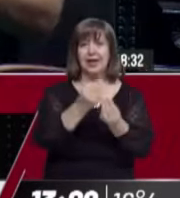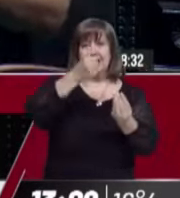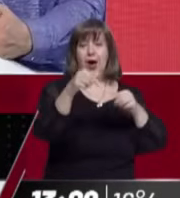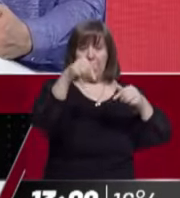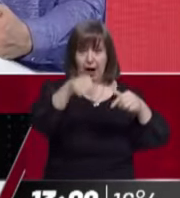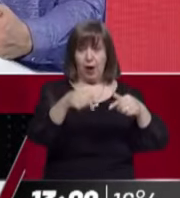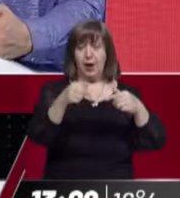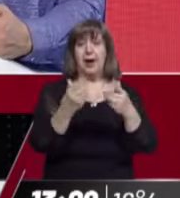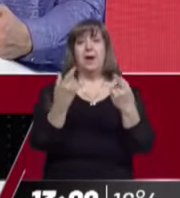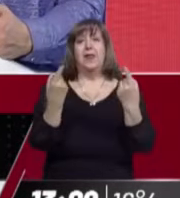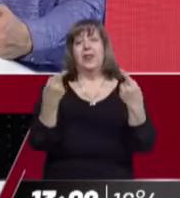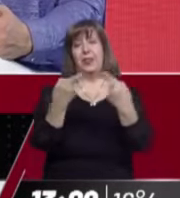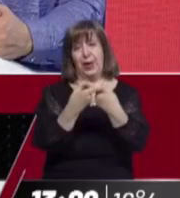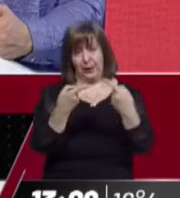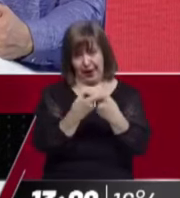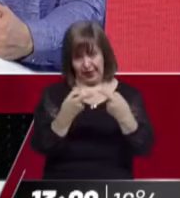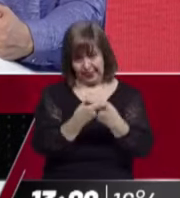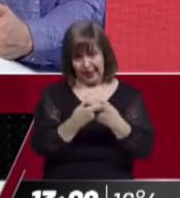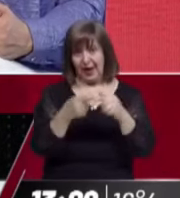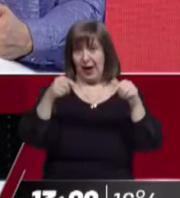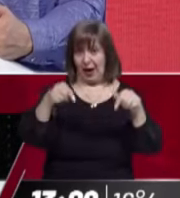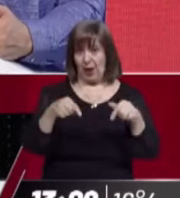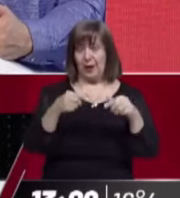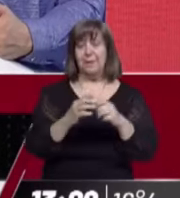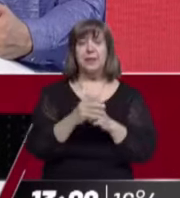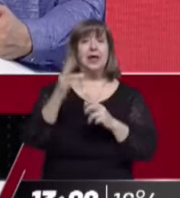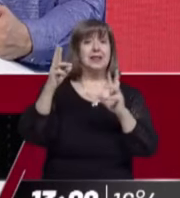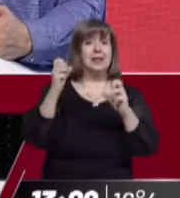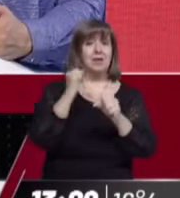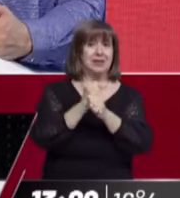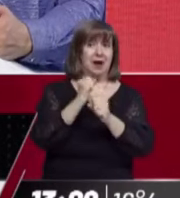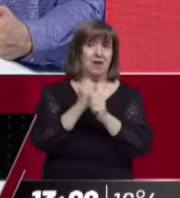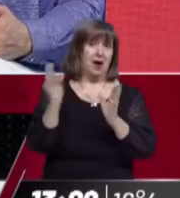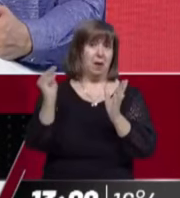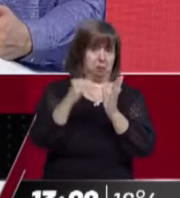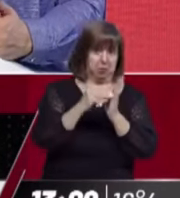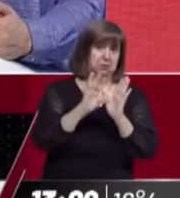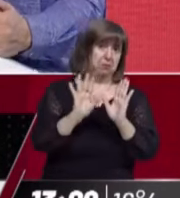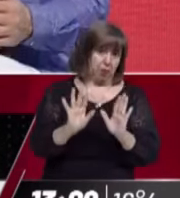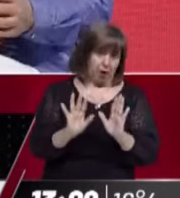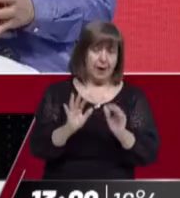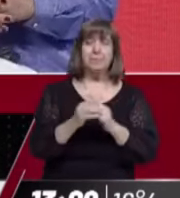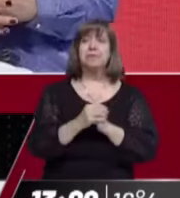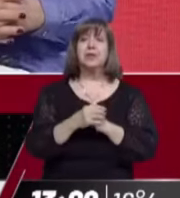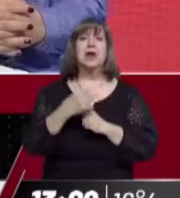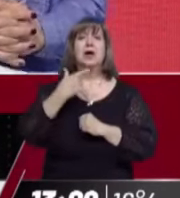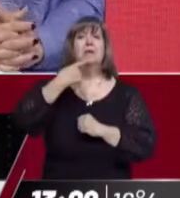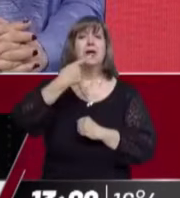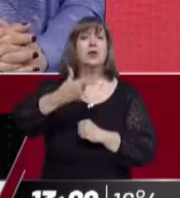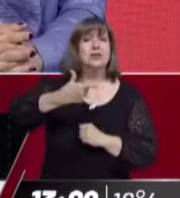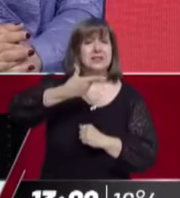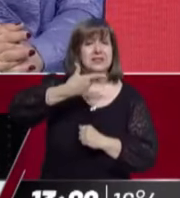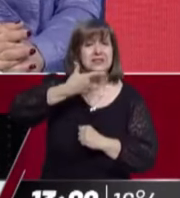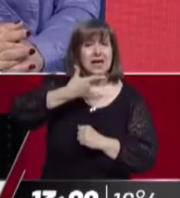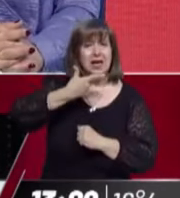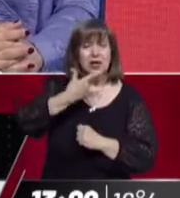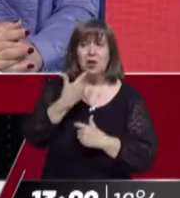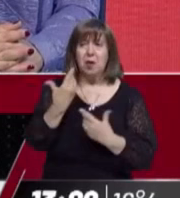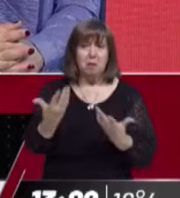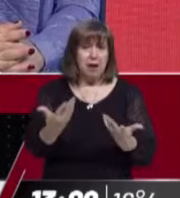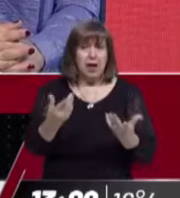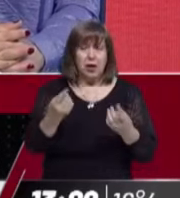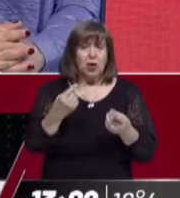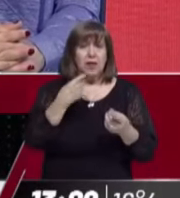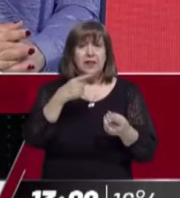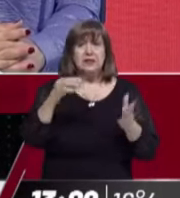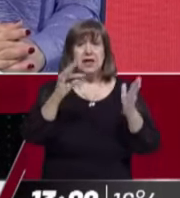acotada. Claro. Ayer en la Fundación Libertad en Rosario dijo, si no me dan la ley base no me importa, sigo adelante igual, porque él sabe que puede obtener una victoria en